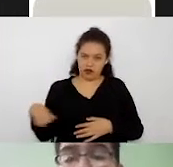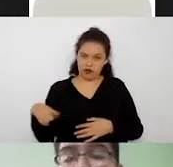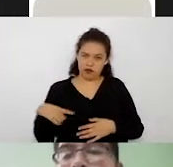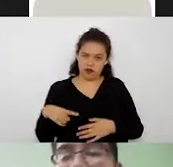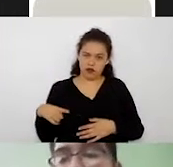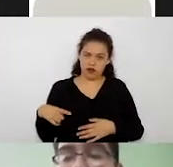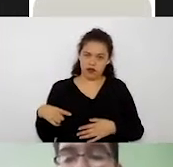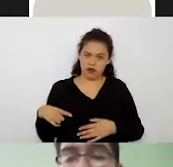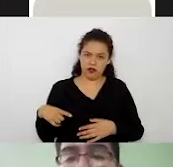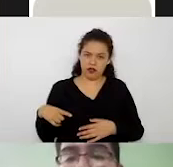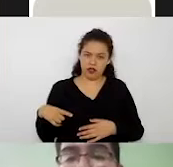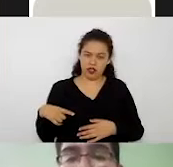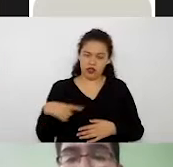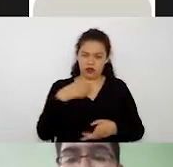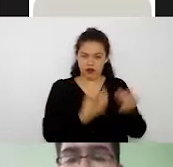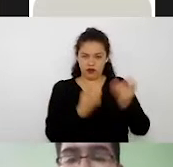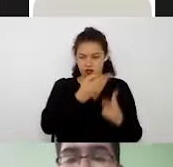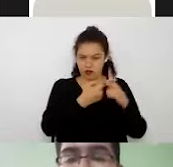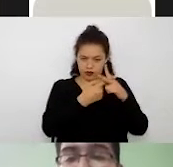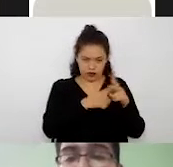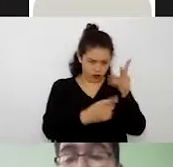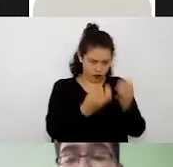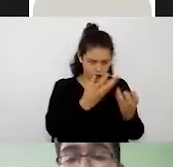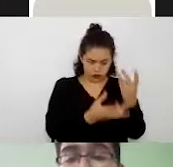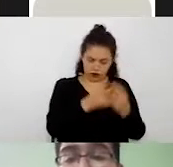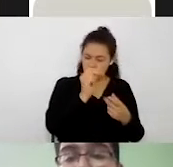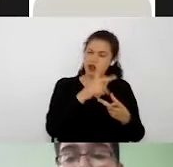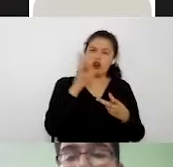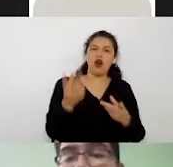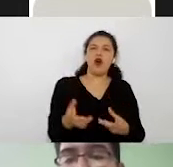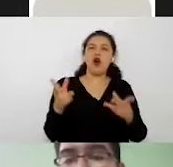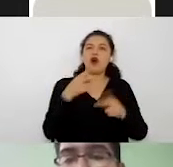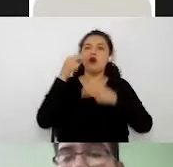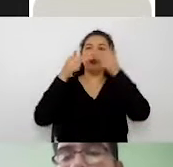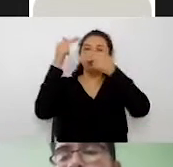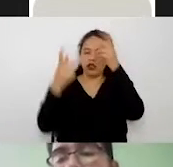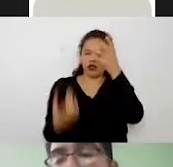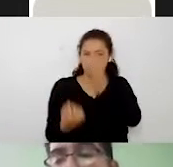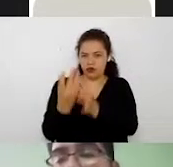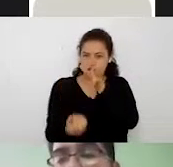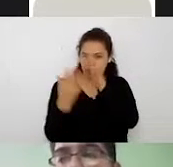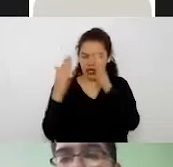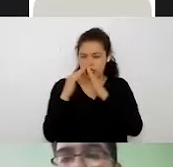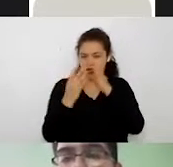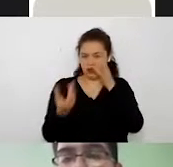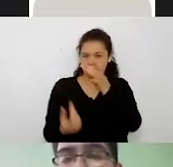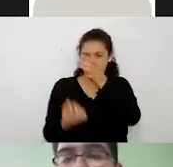enciendas fogatas o que no enciendas alguna chimenea dentro de tu casa, precisamente porque te puedes intoxicar con